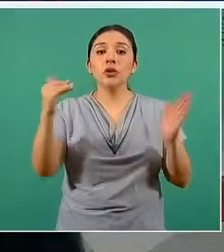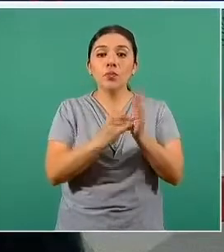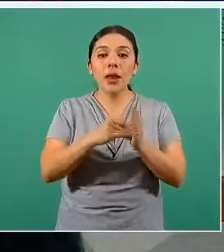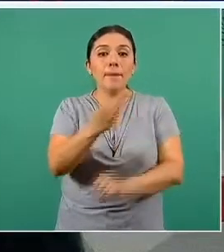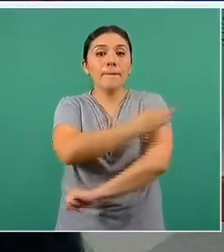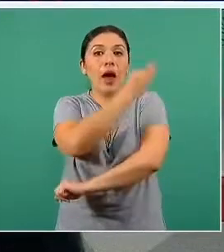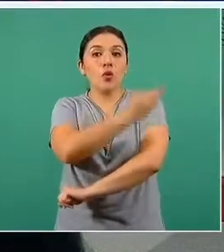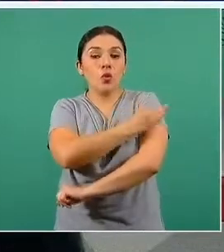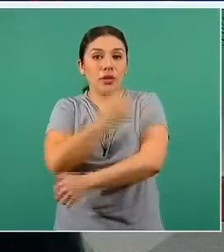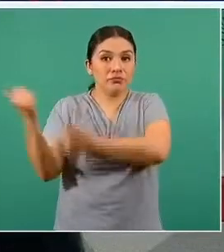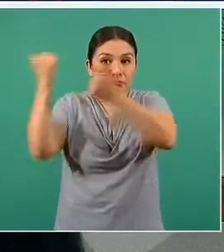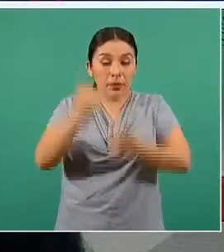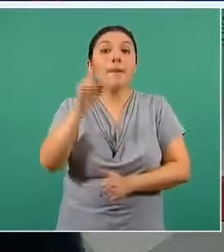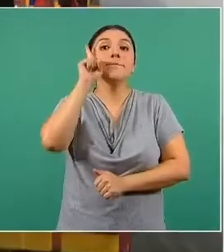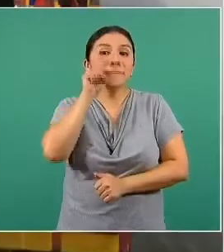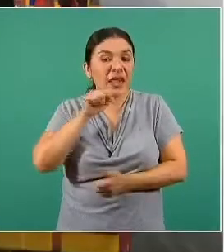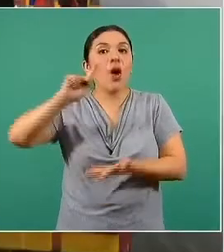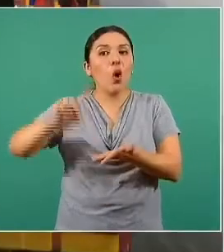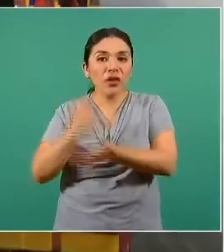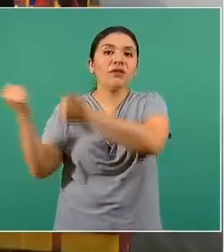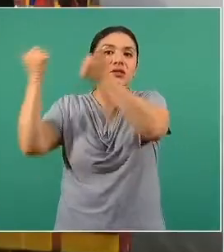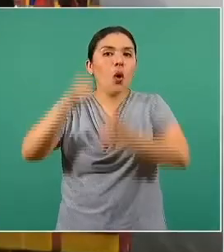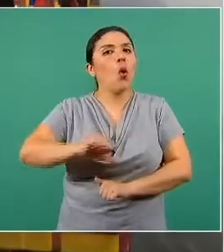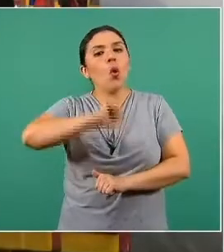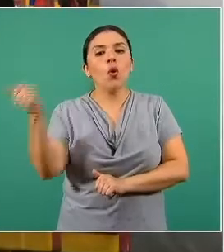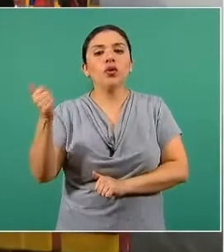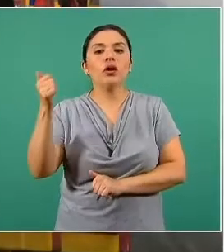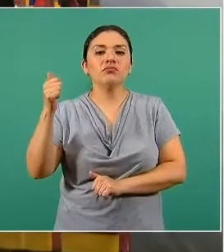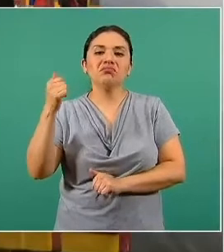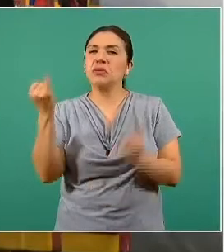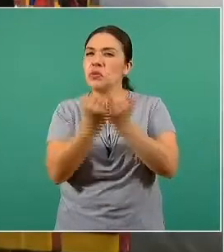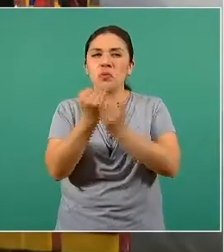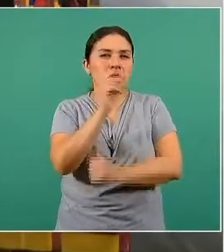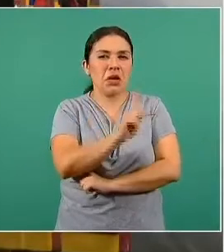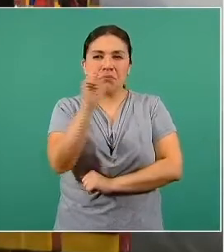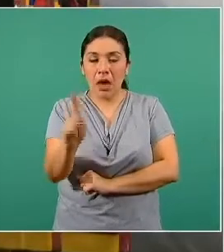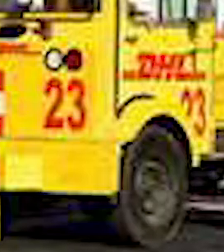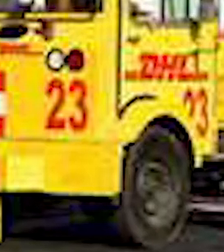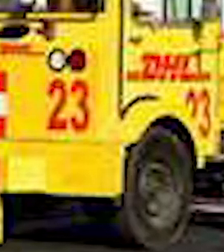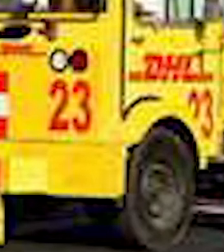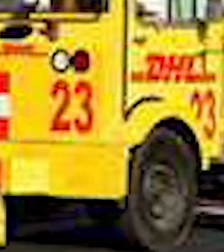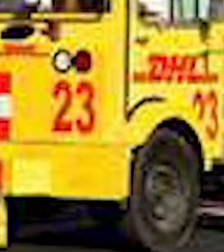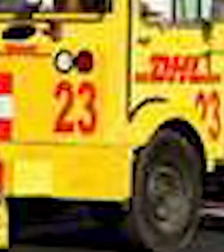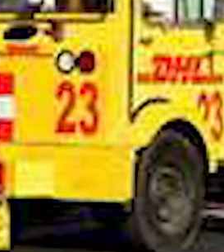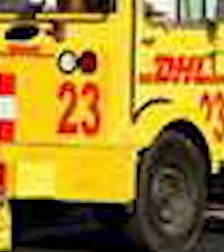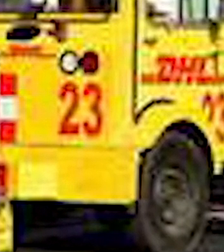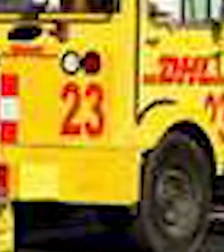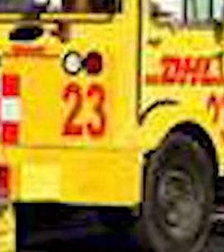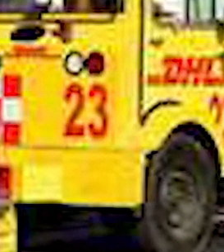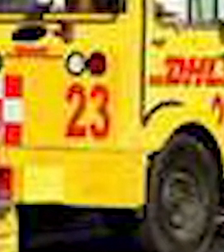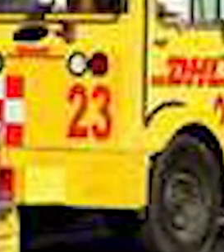doctor Hugo López-Gatell, subsecretario de Prevención y Promoción de la Salud en México, informó que se